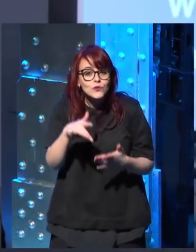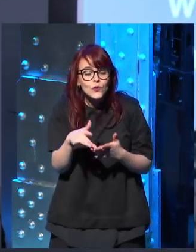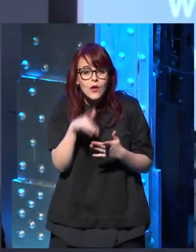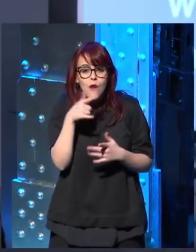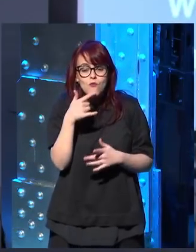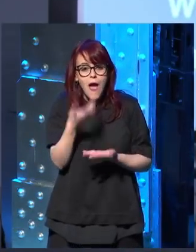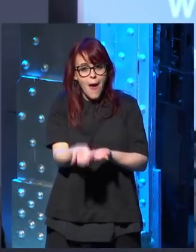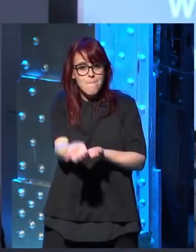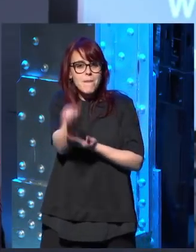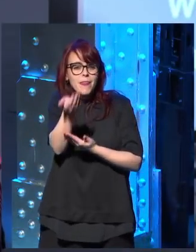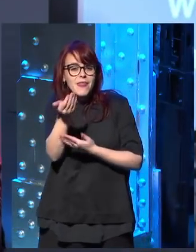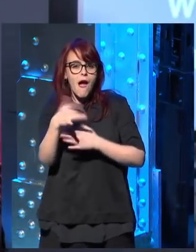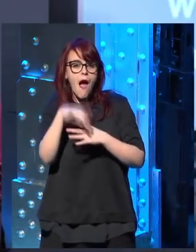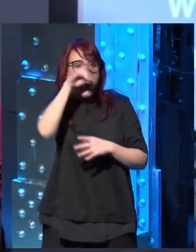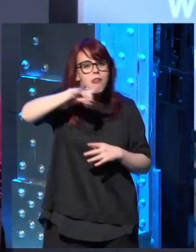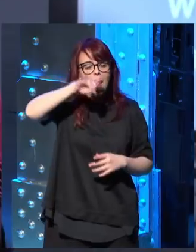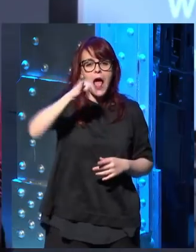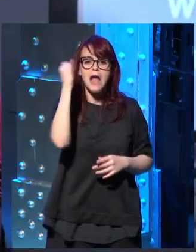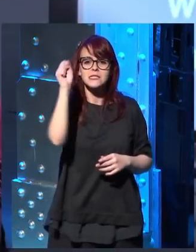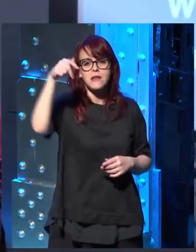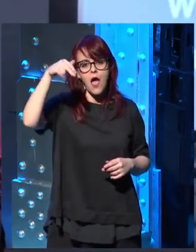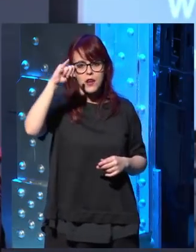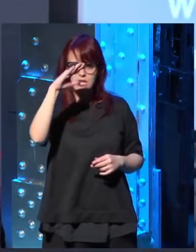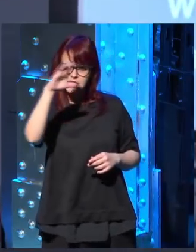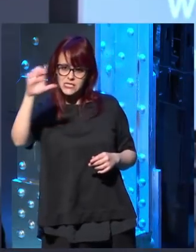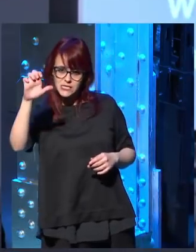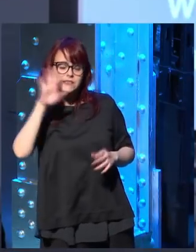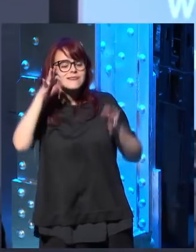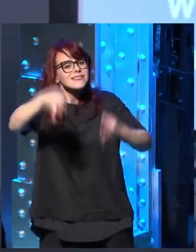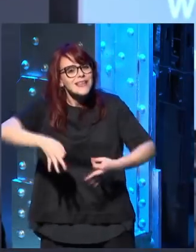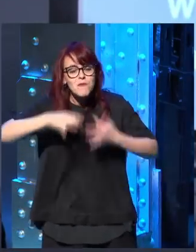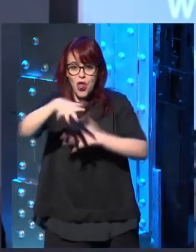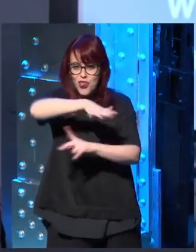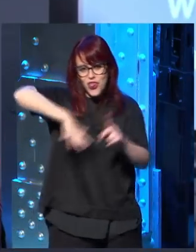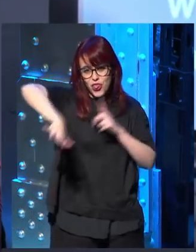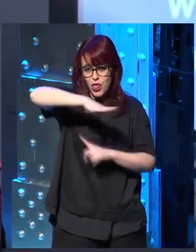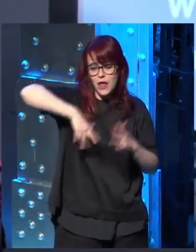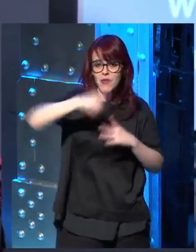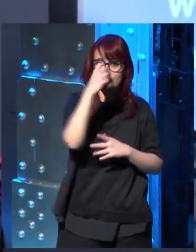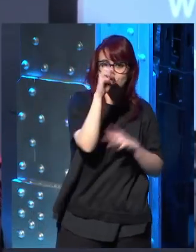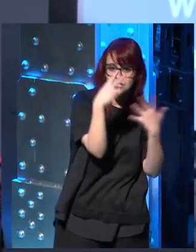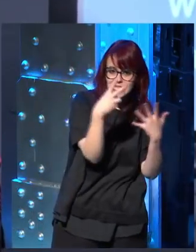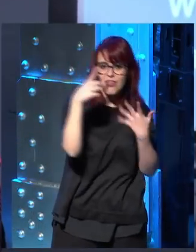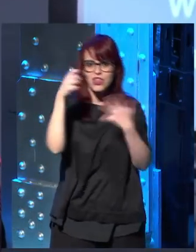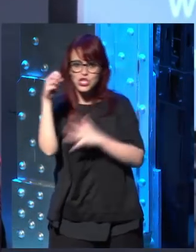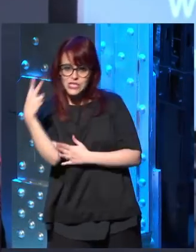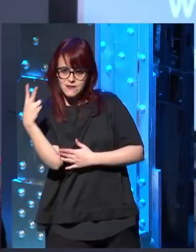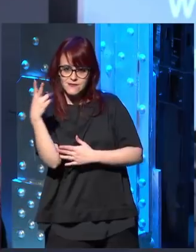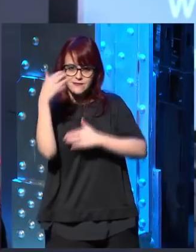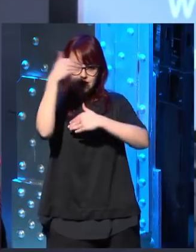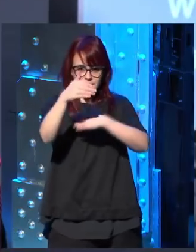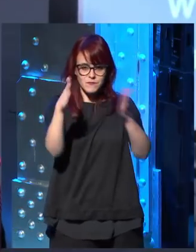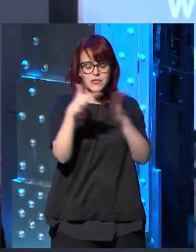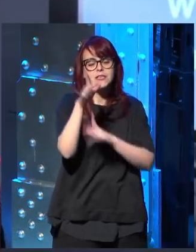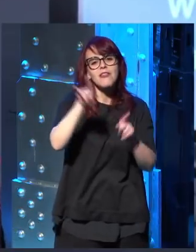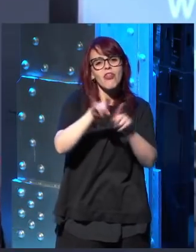una mendiga negra que se llamaba Janice. Siempre andaba por la misma zona del barrio, entre la 107 y la 106, cerca